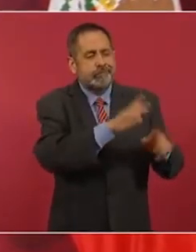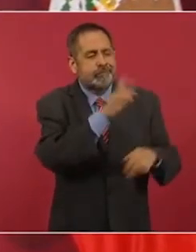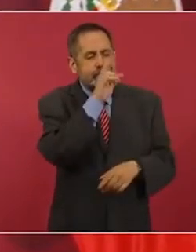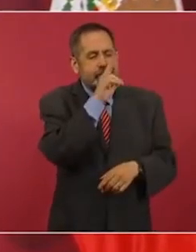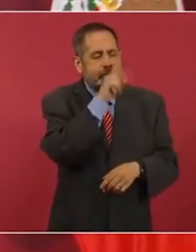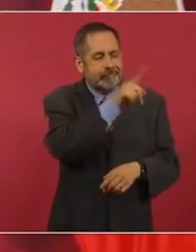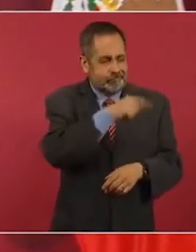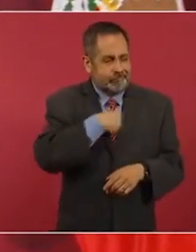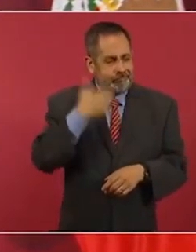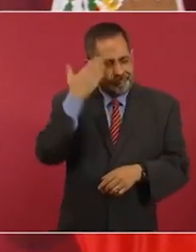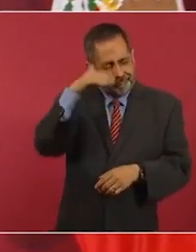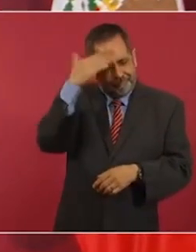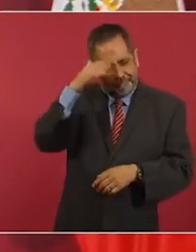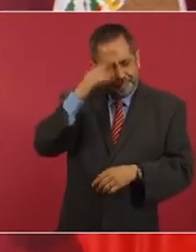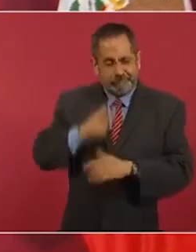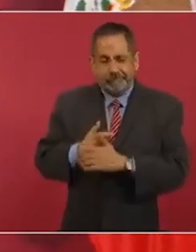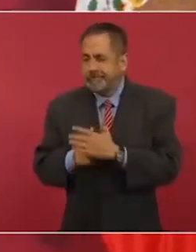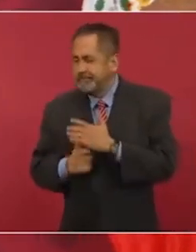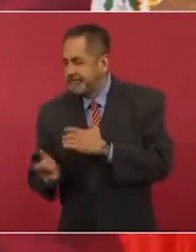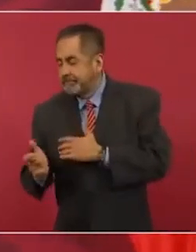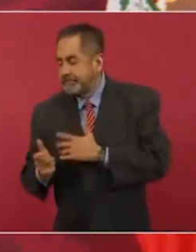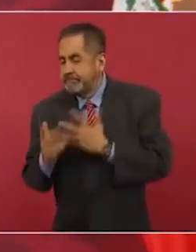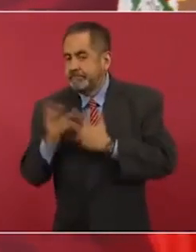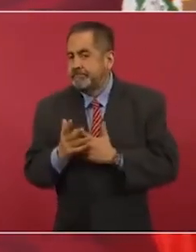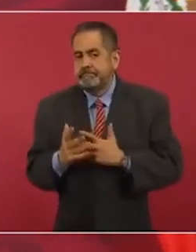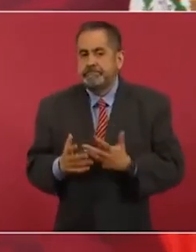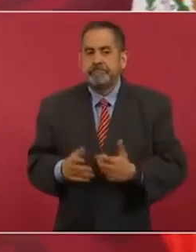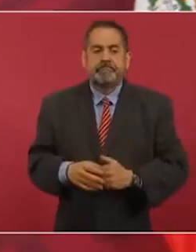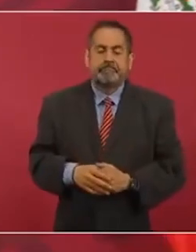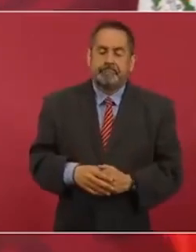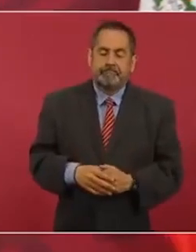consejeros, nosotros lo arreglamos.